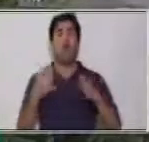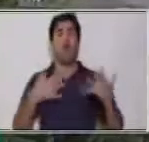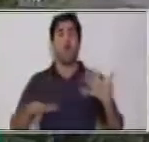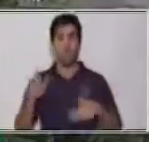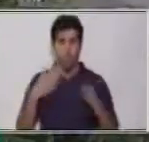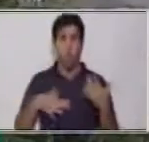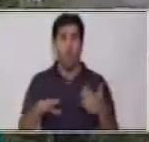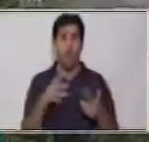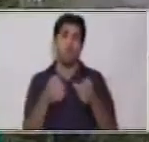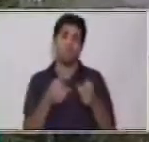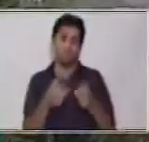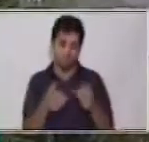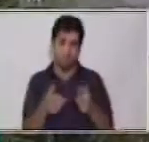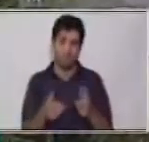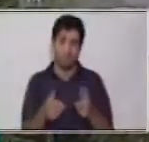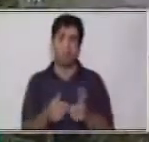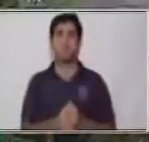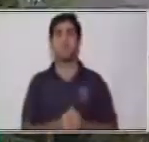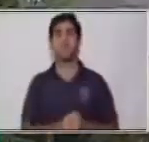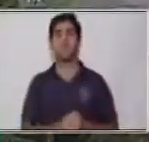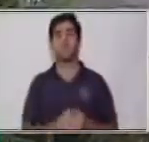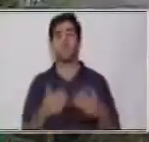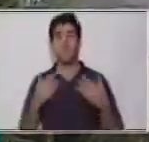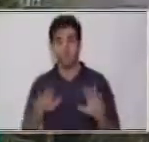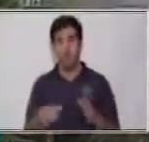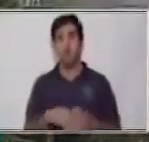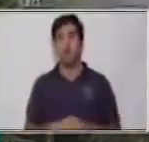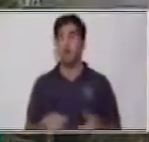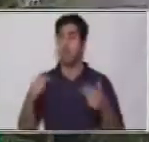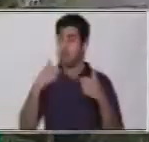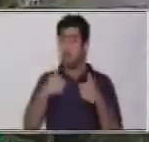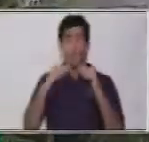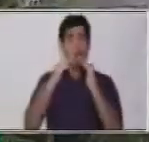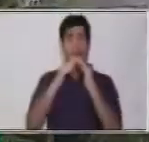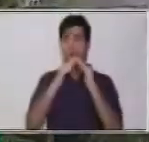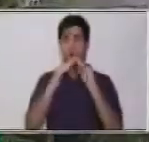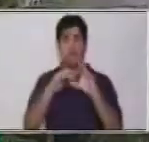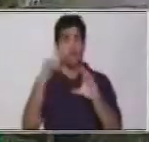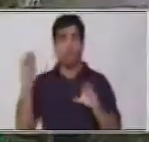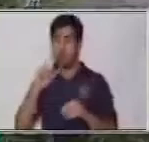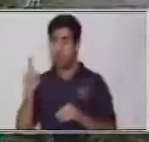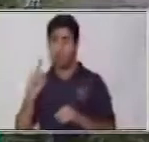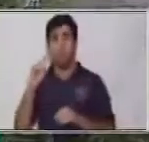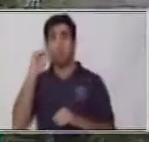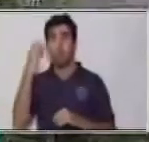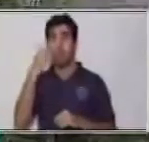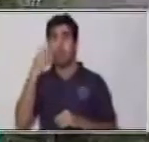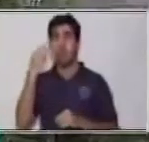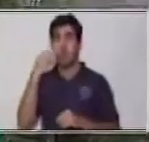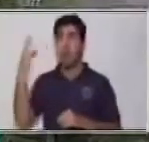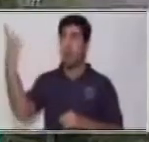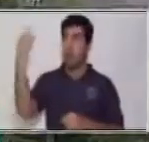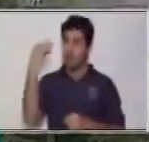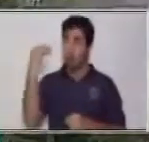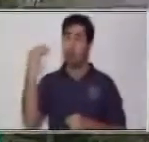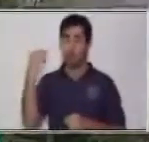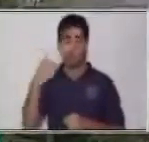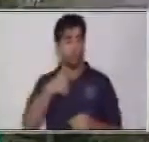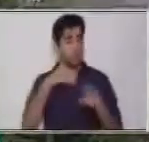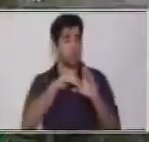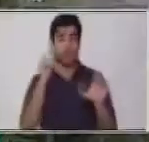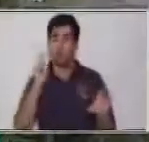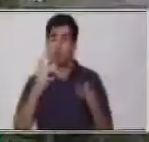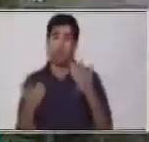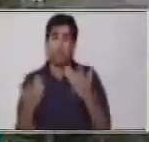Él no sale por indicaciones de sus padres, porque sus padres trabajan todo el día y temen que